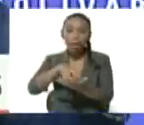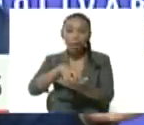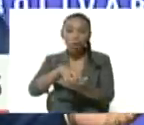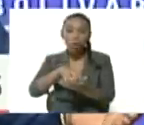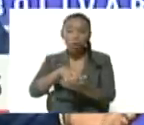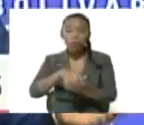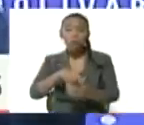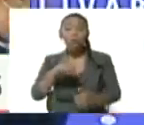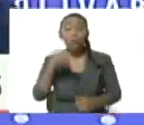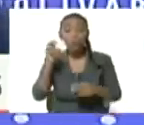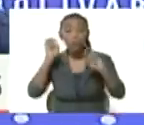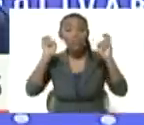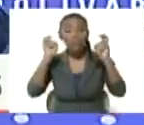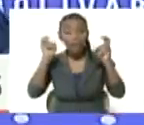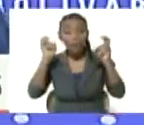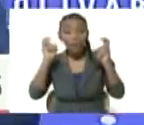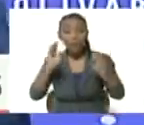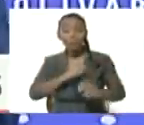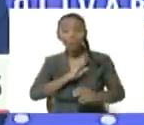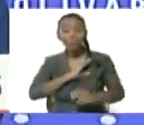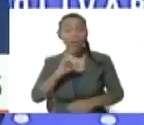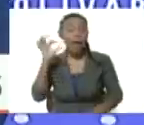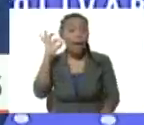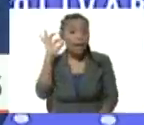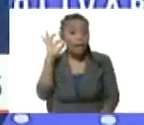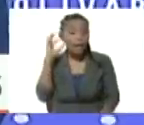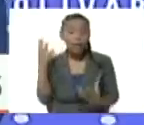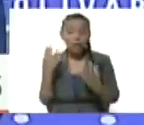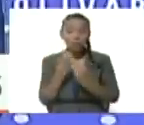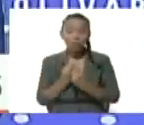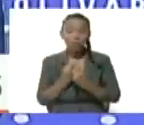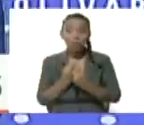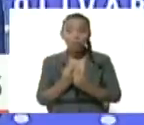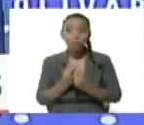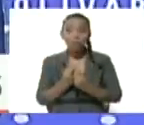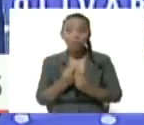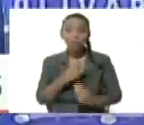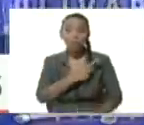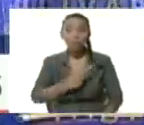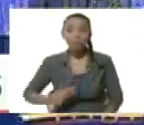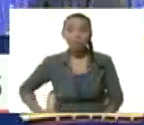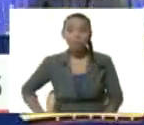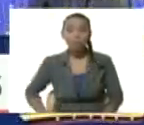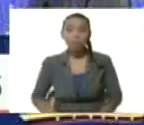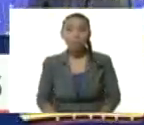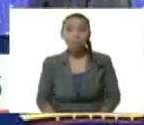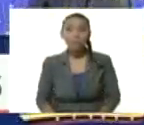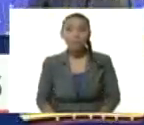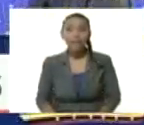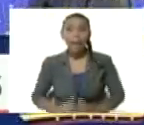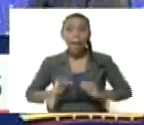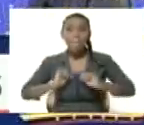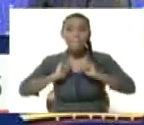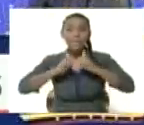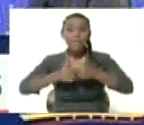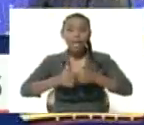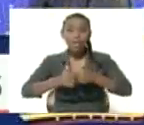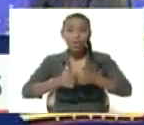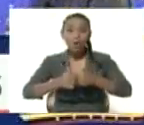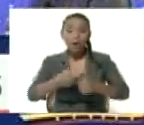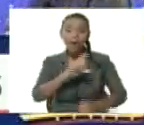meta que deberíamos tener, Erika, compañeras, compañeros, vicepresidenta. Si empezando enero